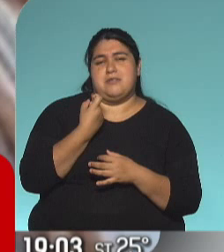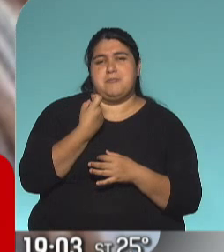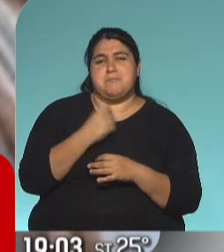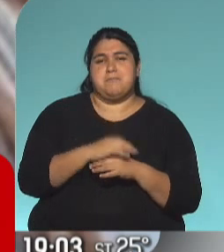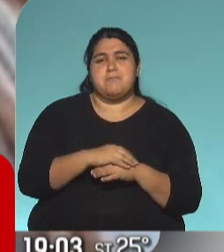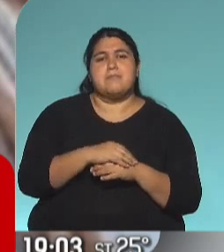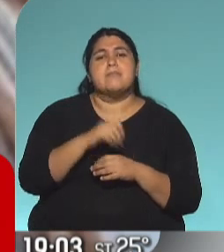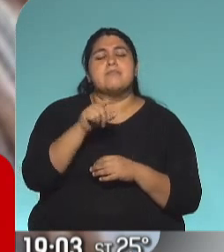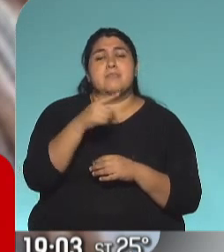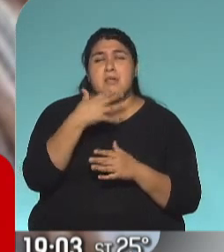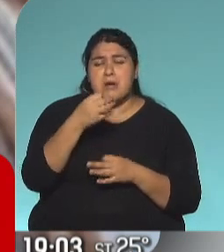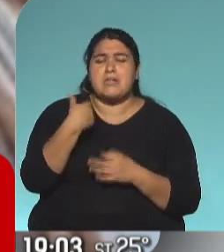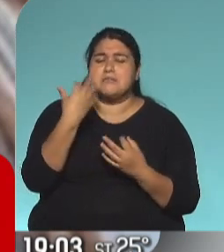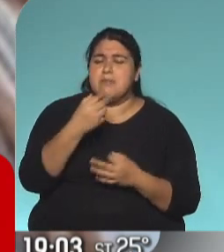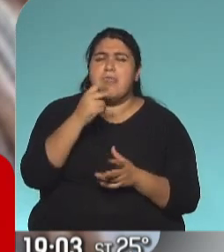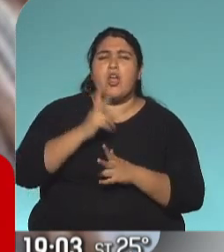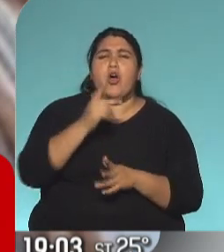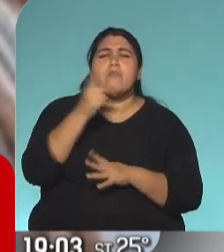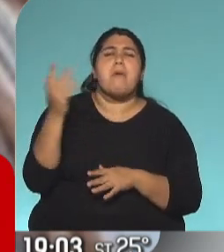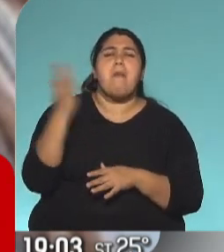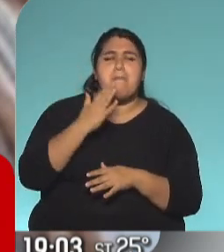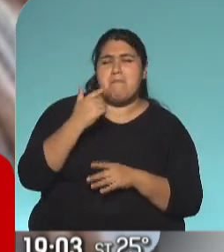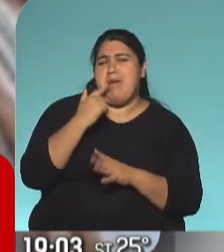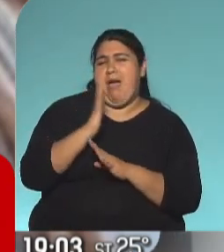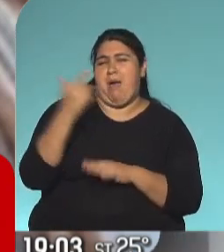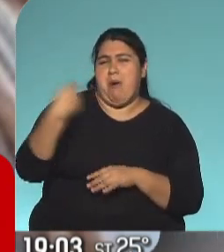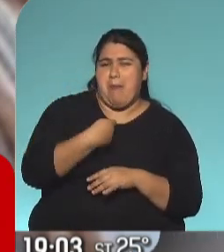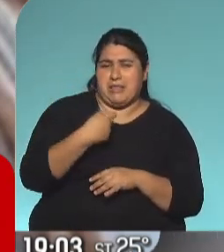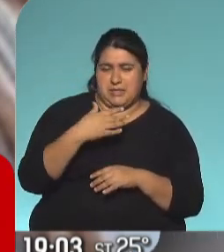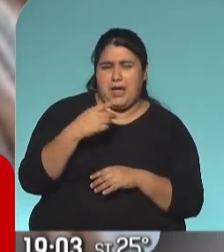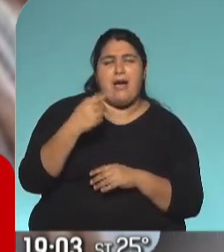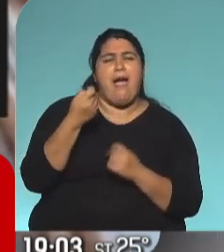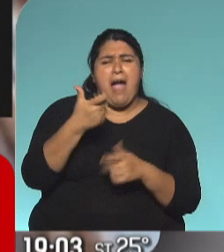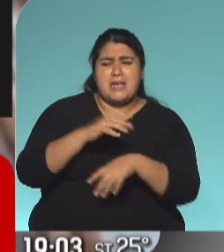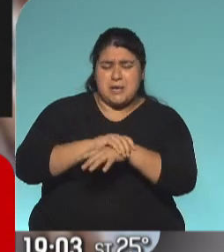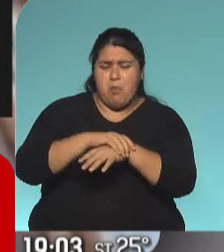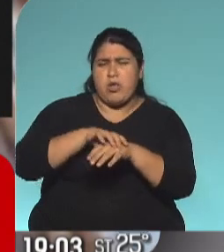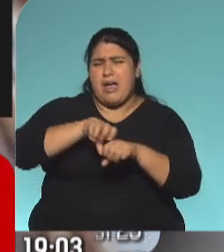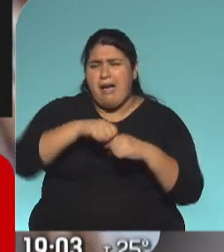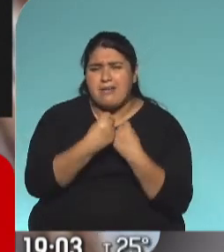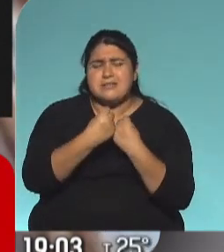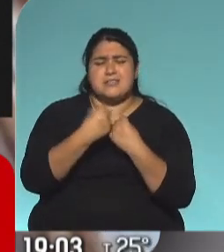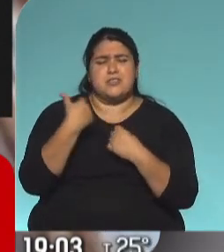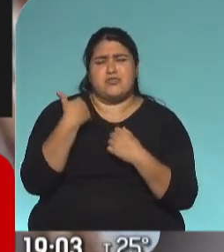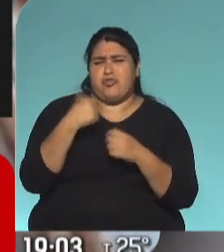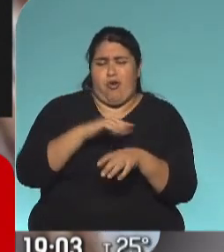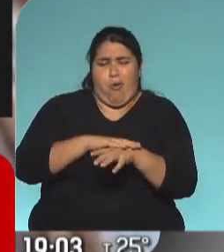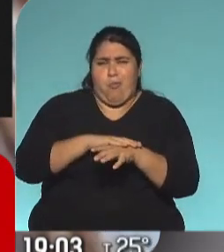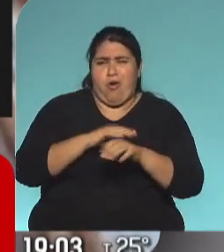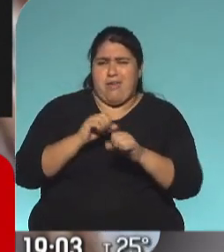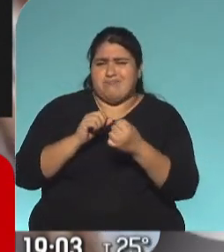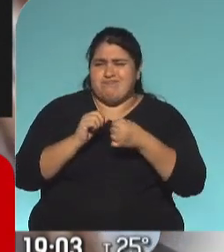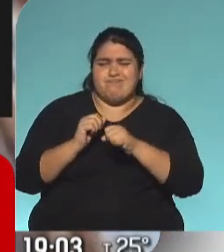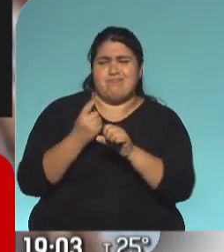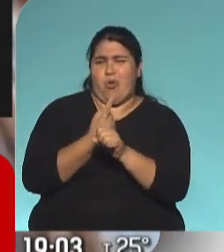Ay, amiga, me dijo que me va a matar. No me aguanto más, amiga. Casi me quebró la mano, amiga. No puedo mover la muñeca, te